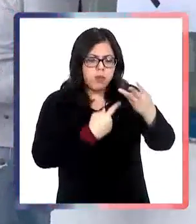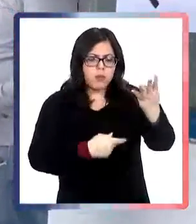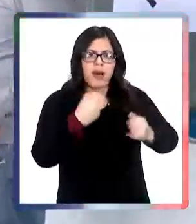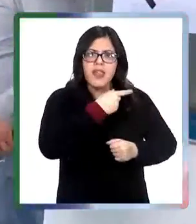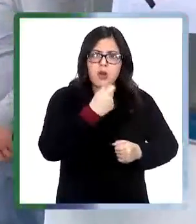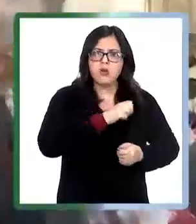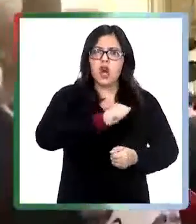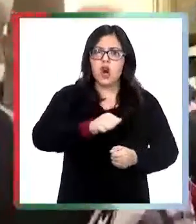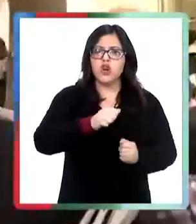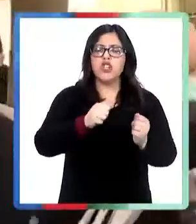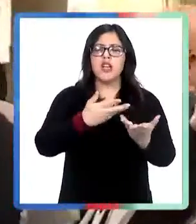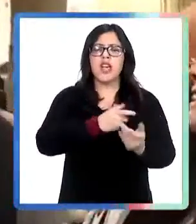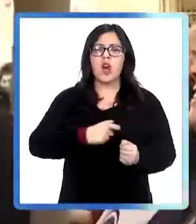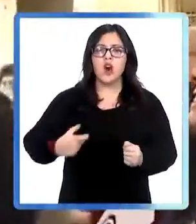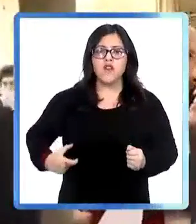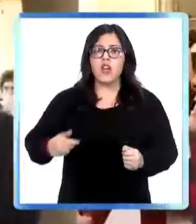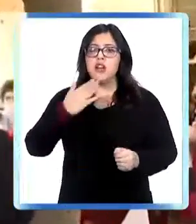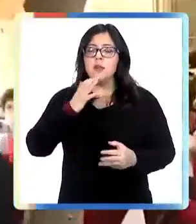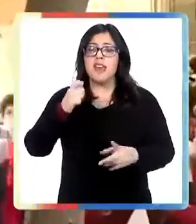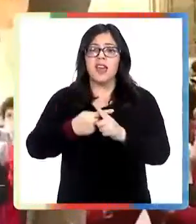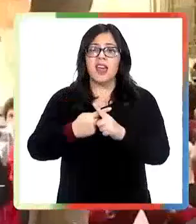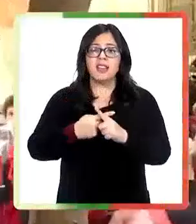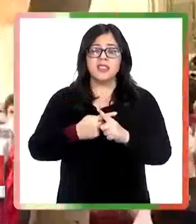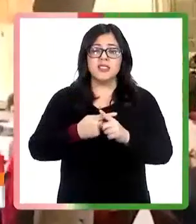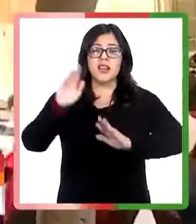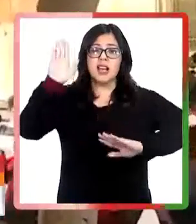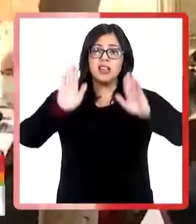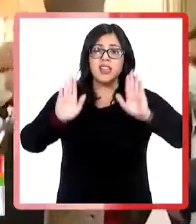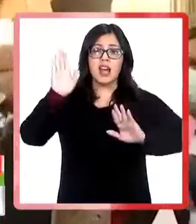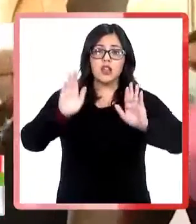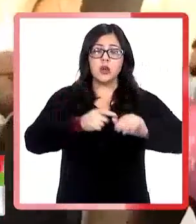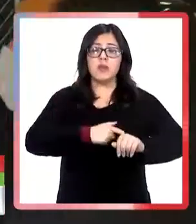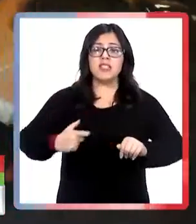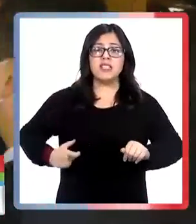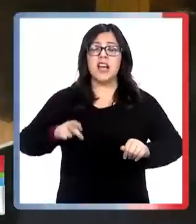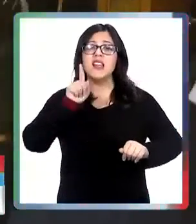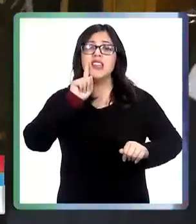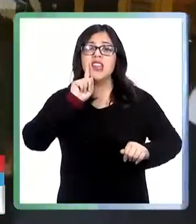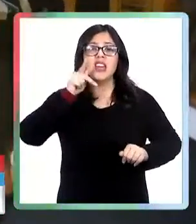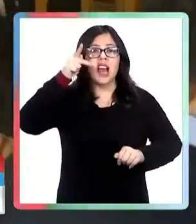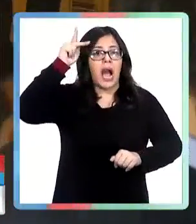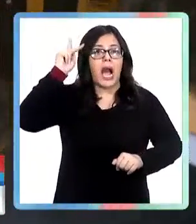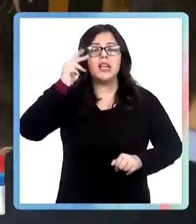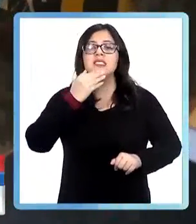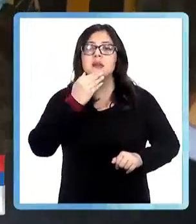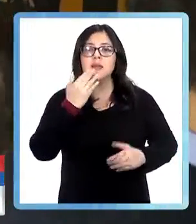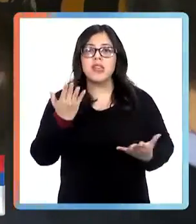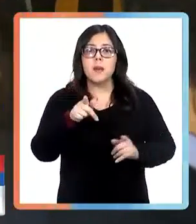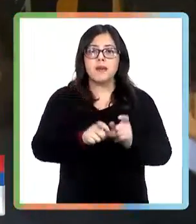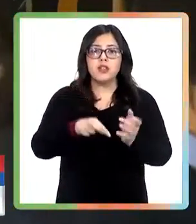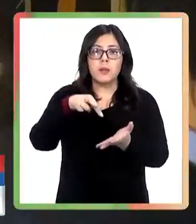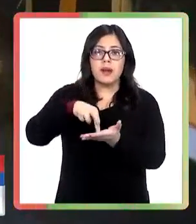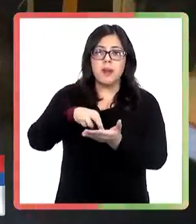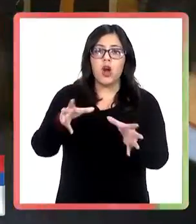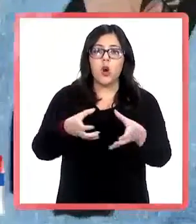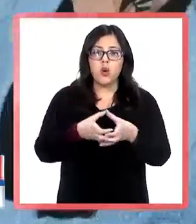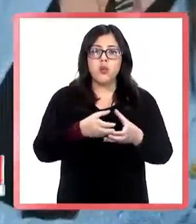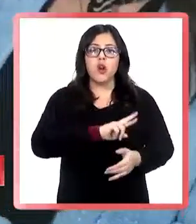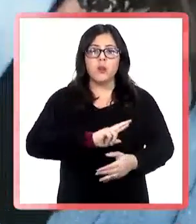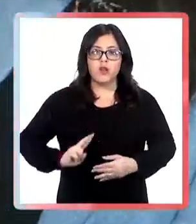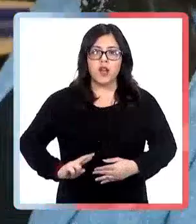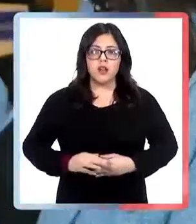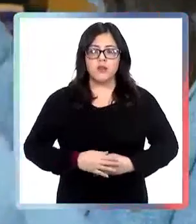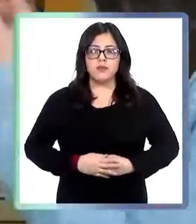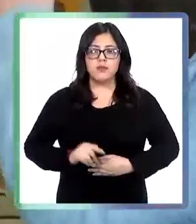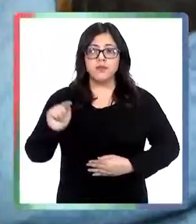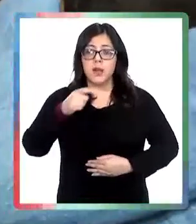contra el gobierno, entre ellas la presentación del ex candidato presidencial de la derecha, José Antonio Kast, junto a los parlamentarios del